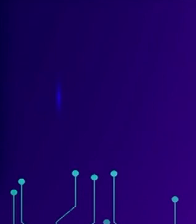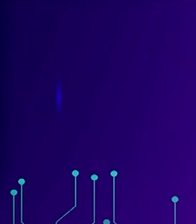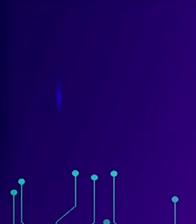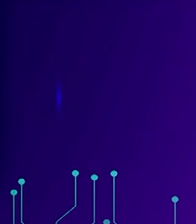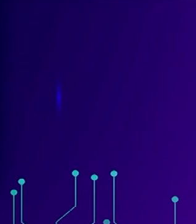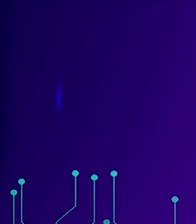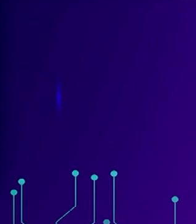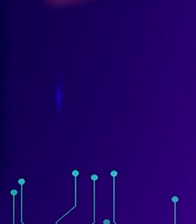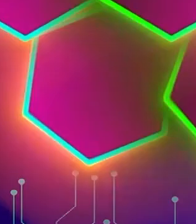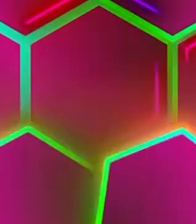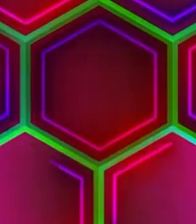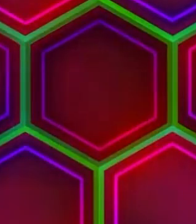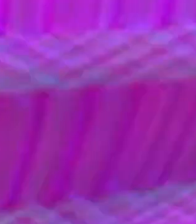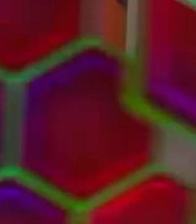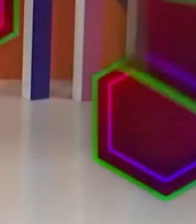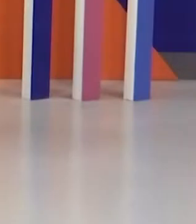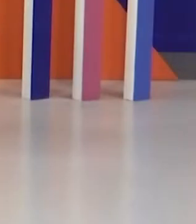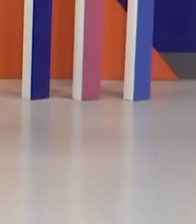15?